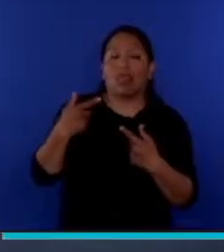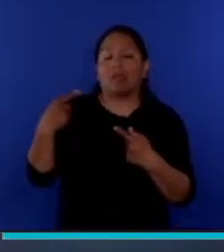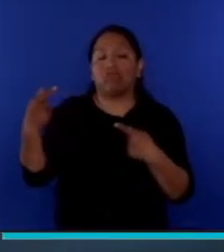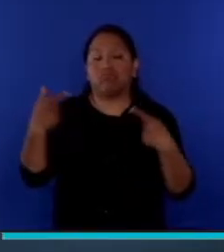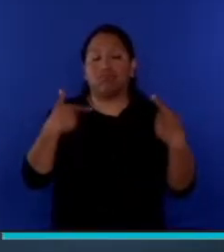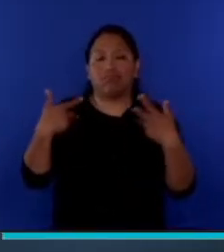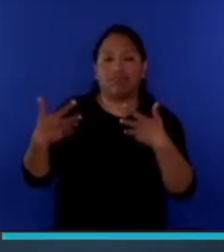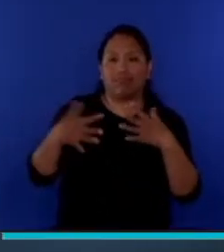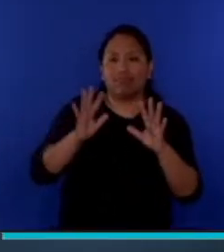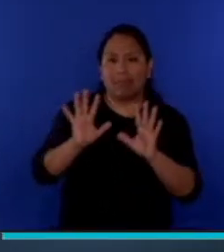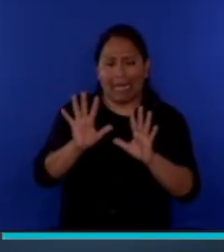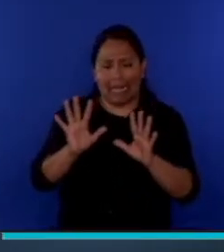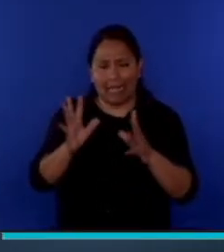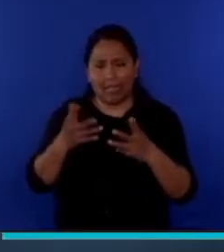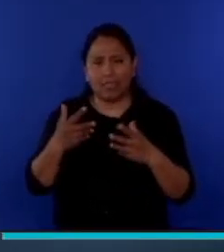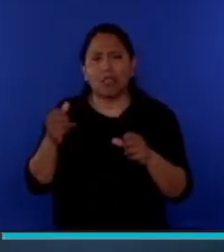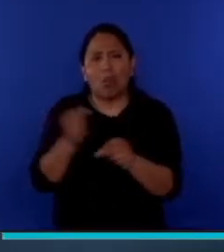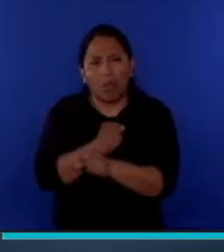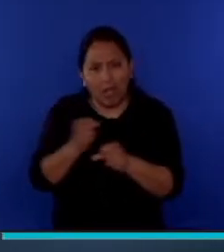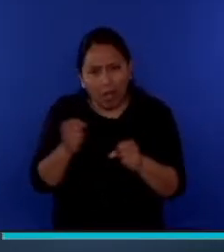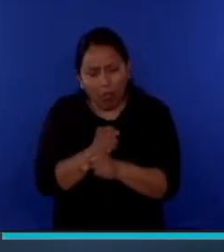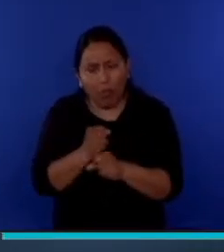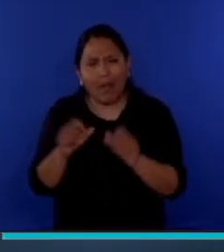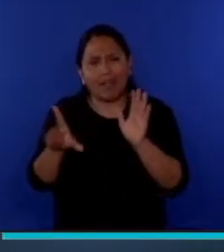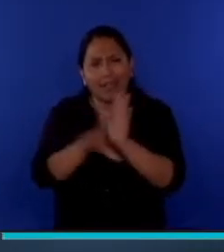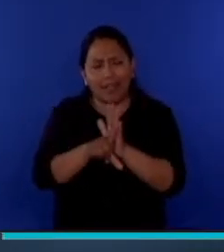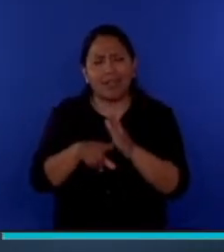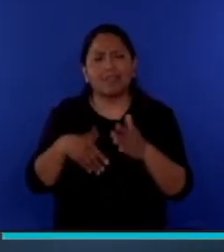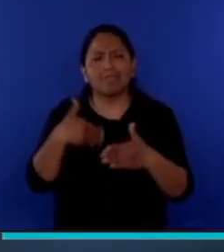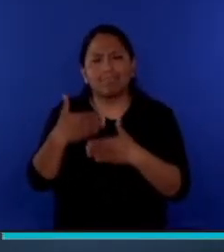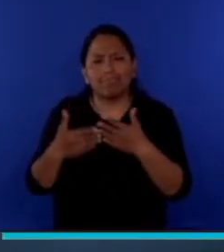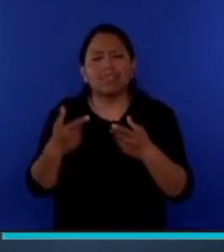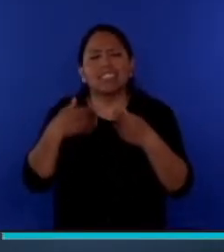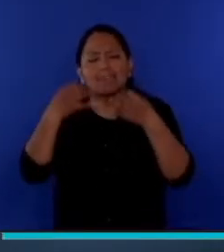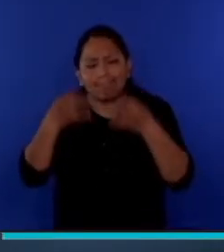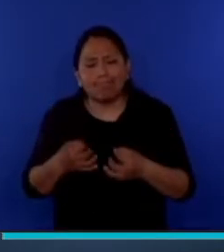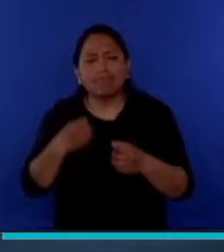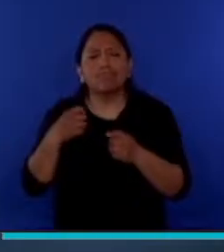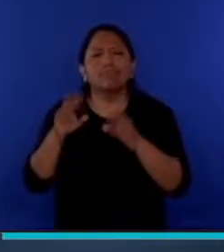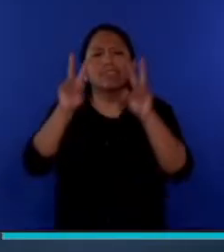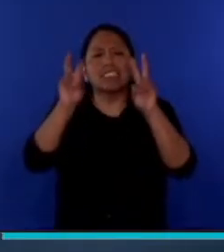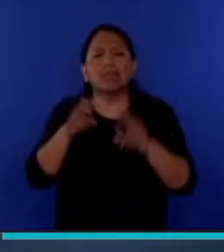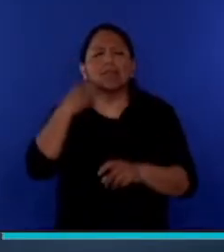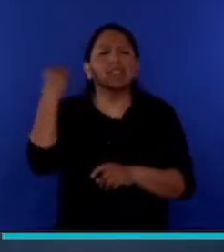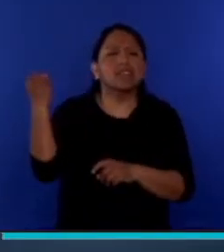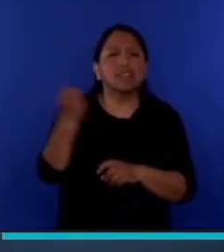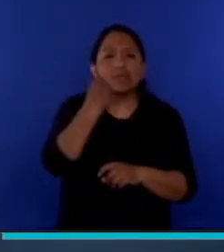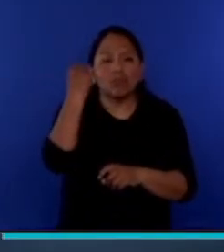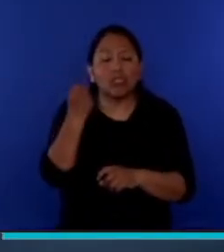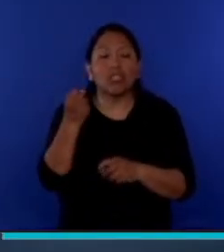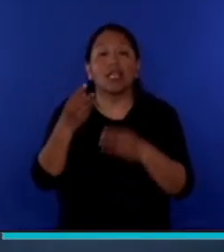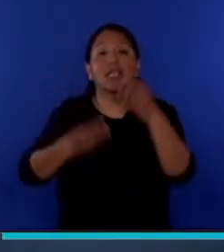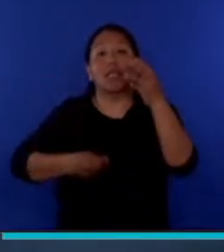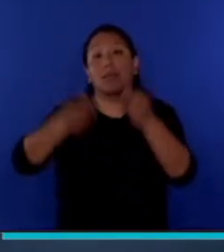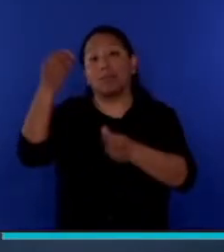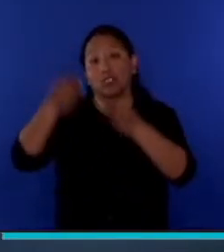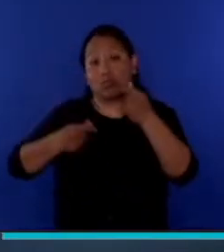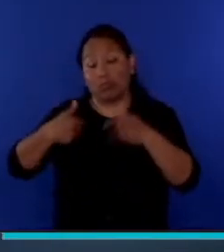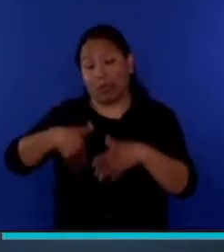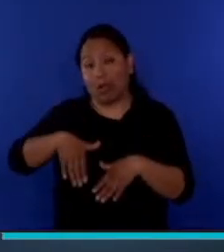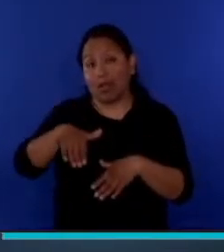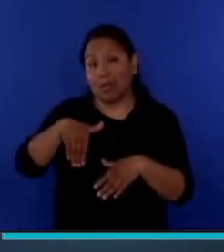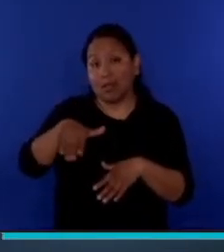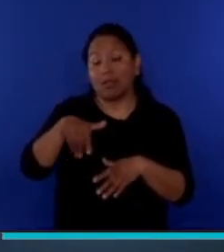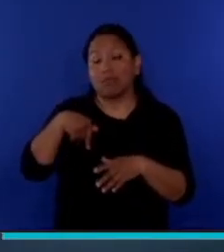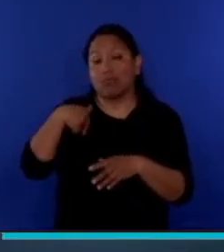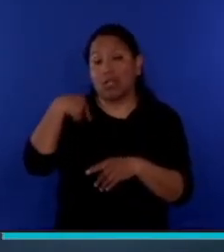manera masiva para que se puedan aprobar estas iniciativas que implican discutir cosas importantes, entre ellas la presupuestaria, que es a lo que vamos